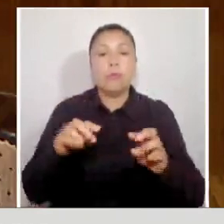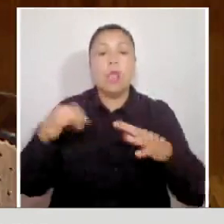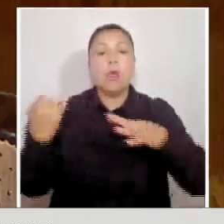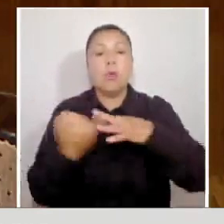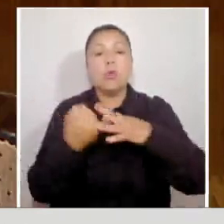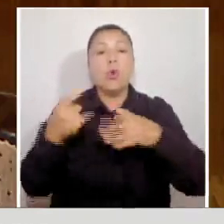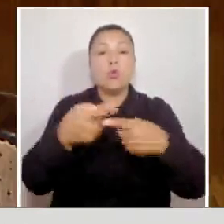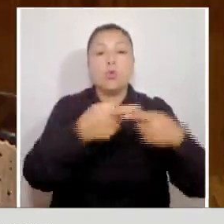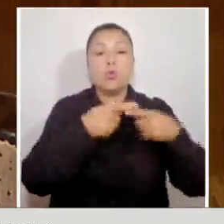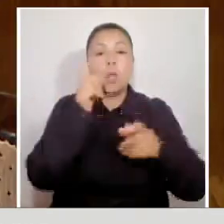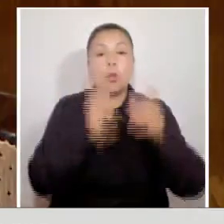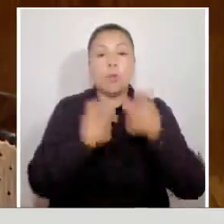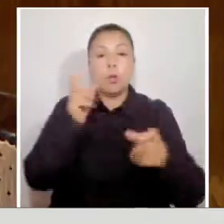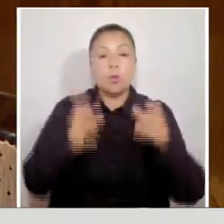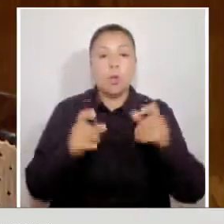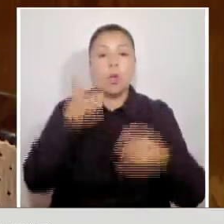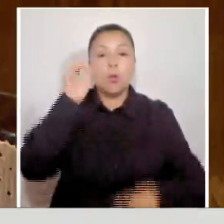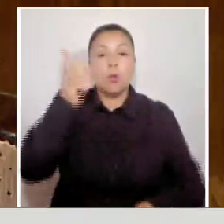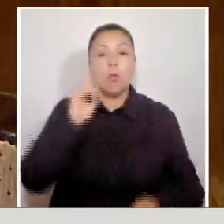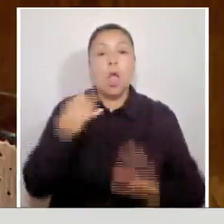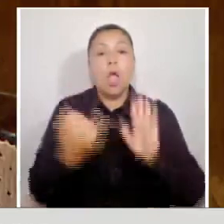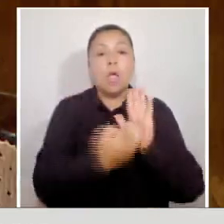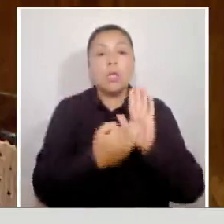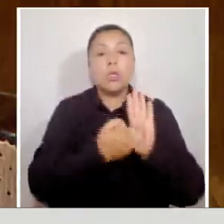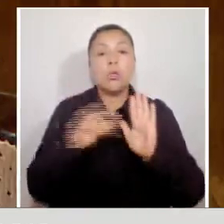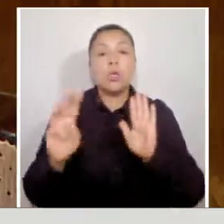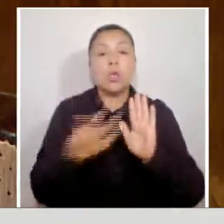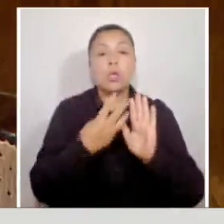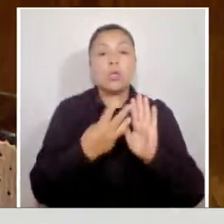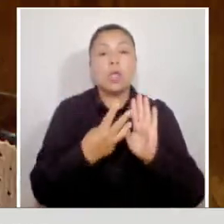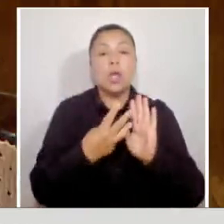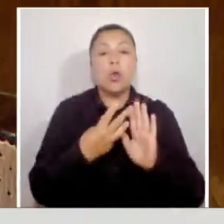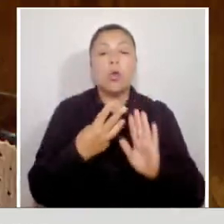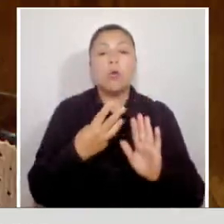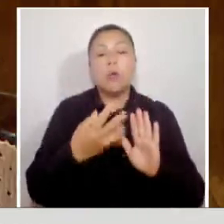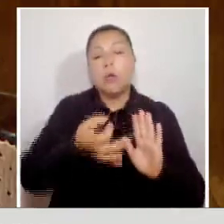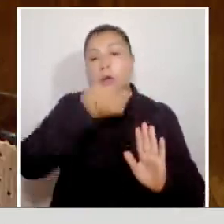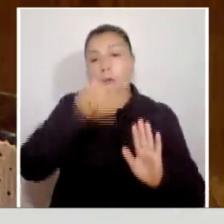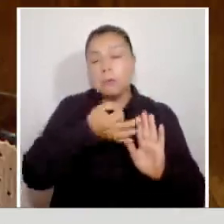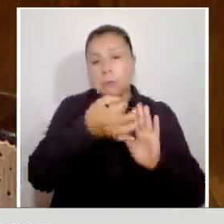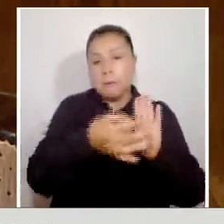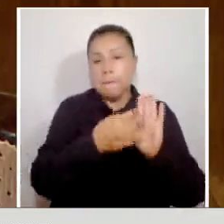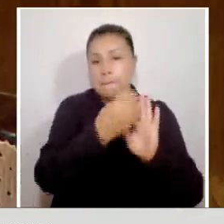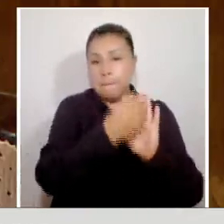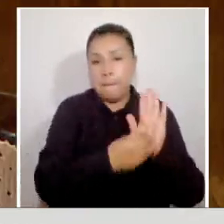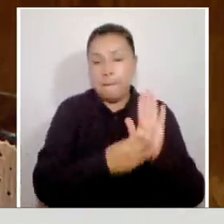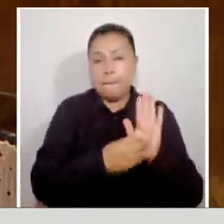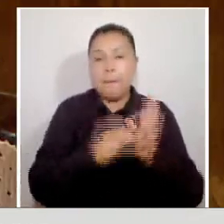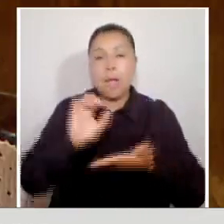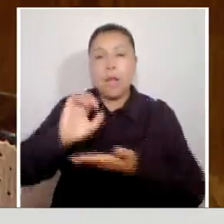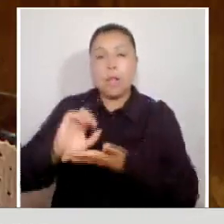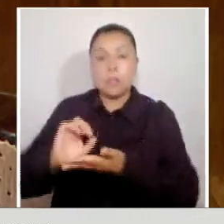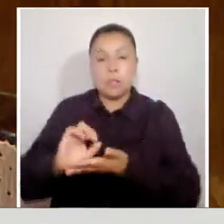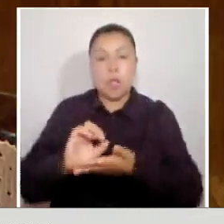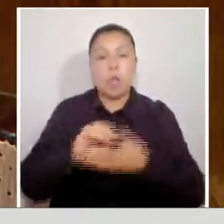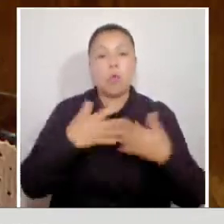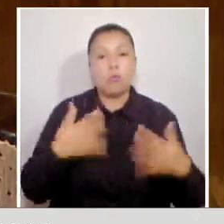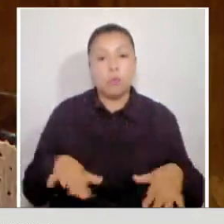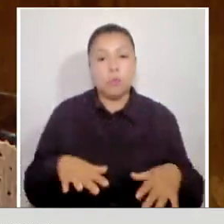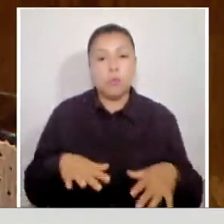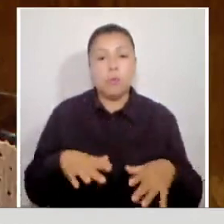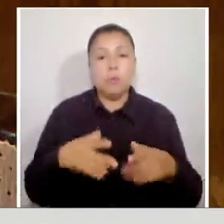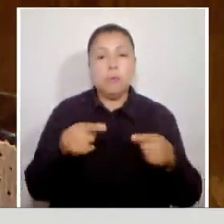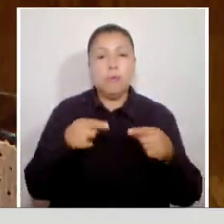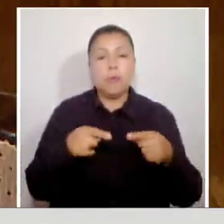de personas con discapacidad un inciso tercero del siguiente tenor el estado propenderá la utilización de